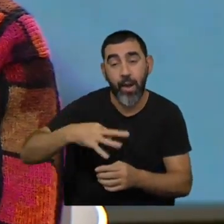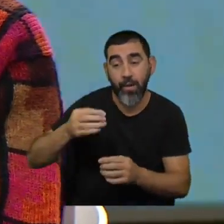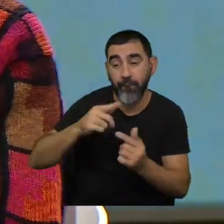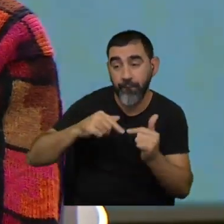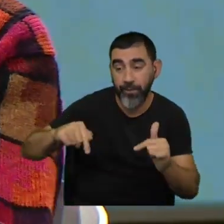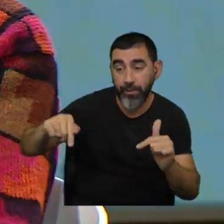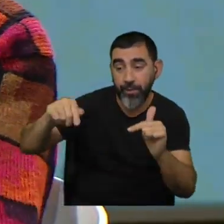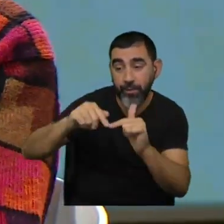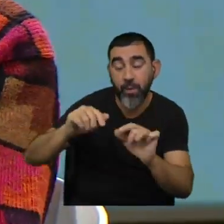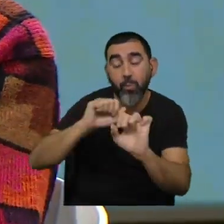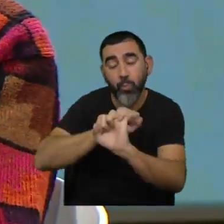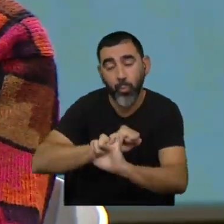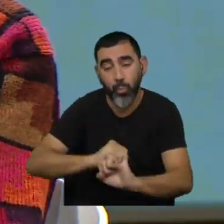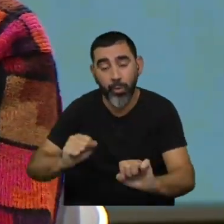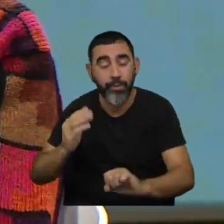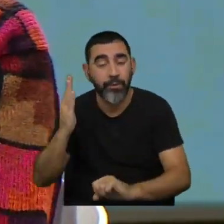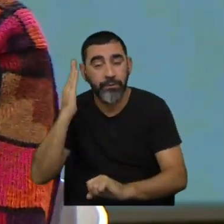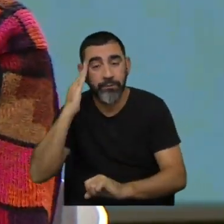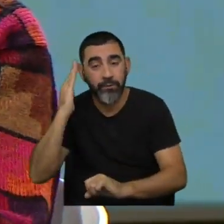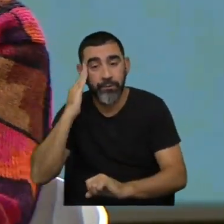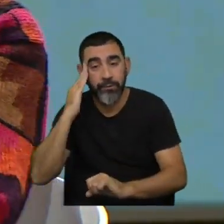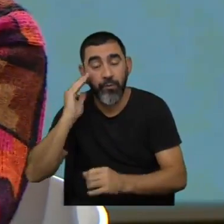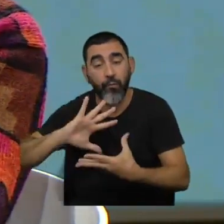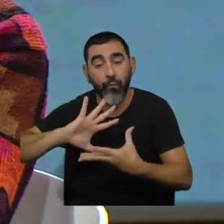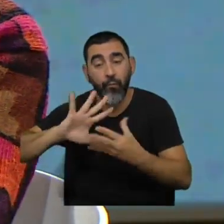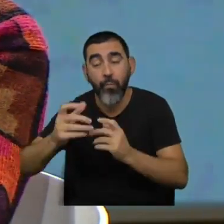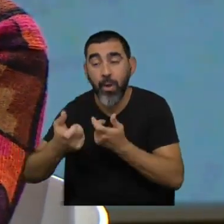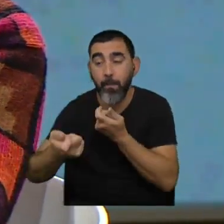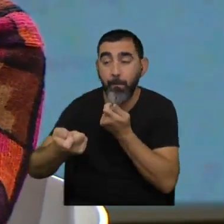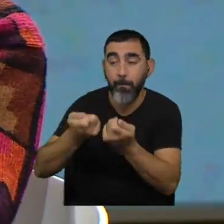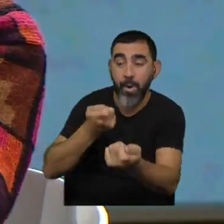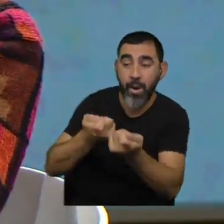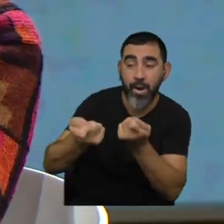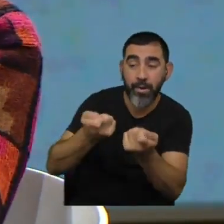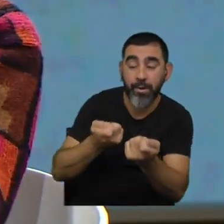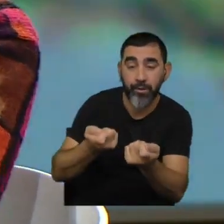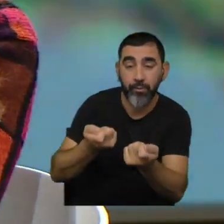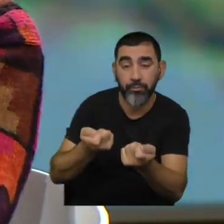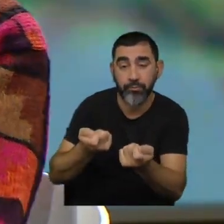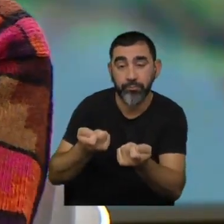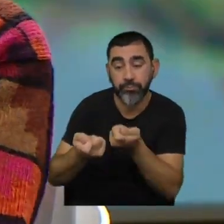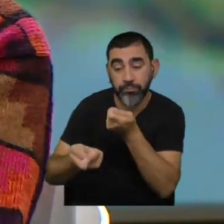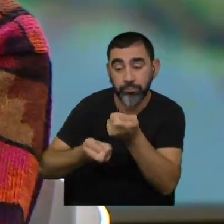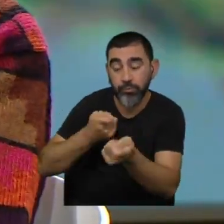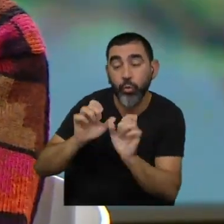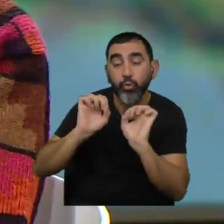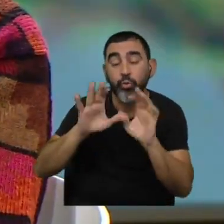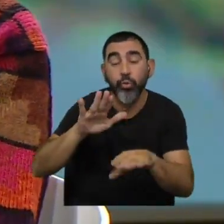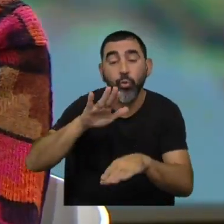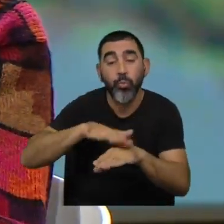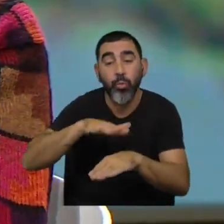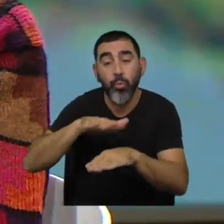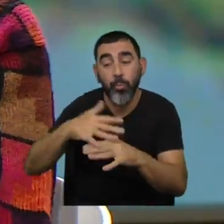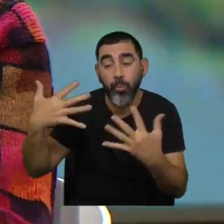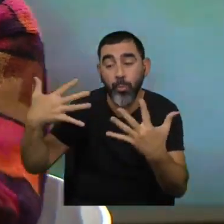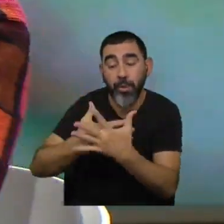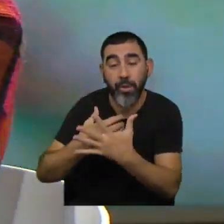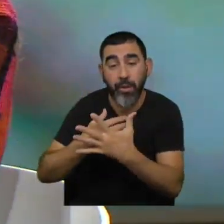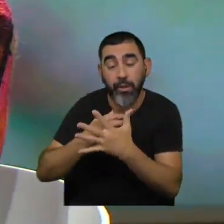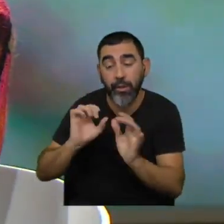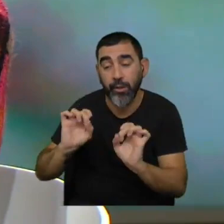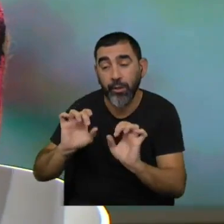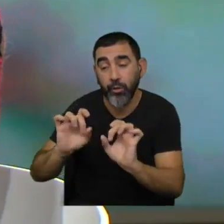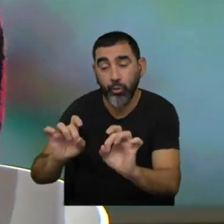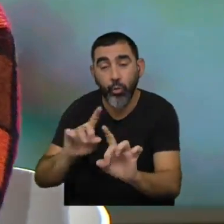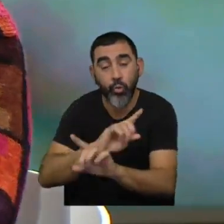podés ver formas de manejo que se apliquen solo en el momento que va a afectar la plaga, digámoslo así,